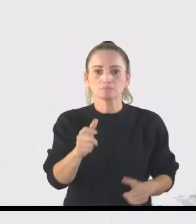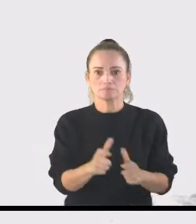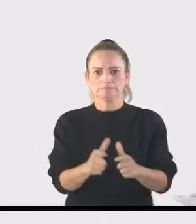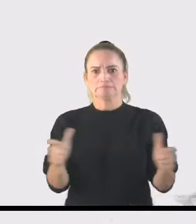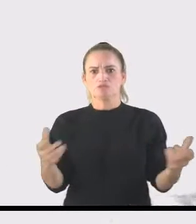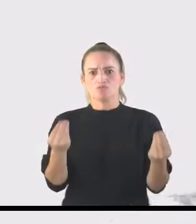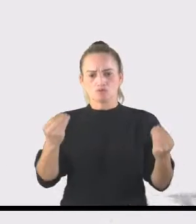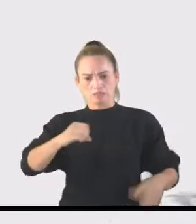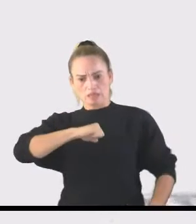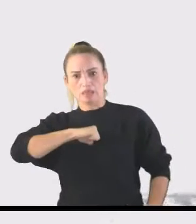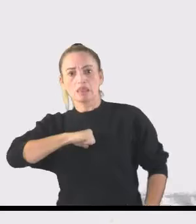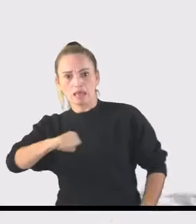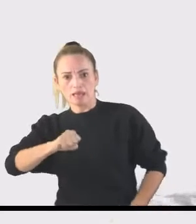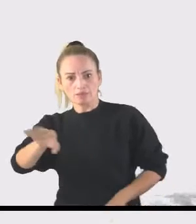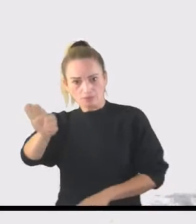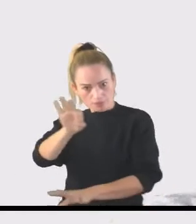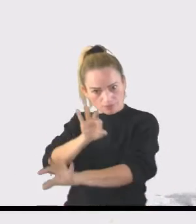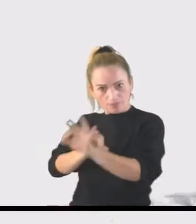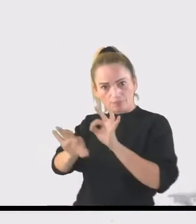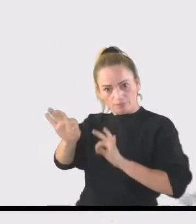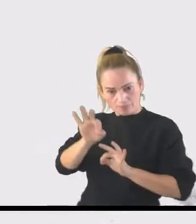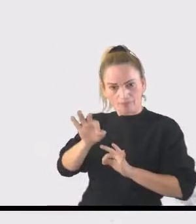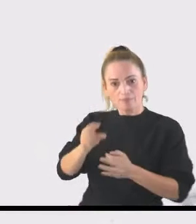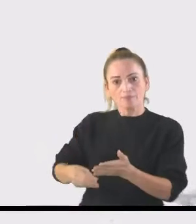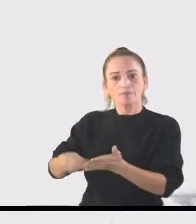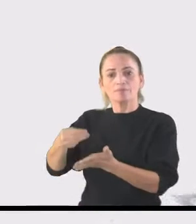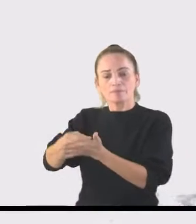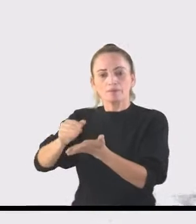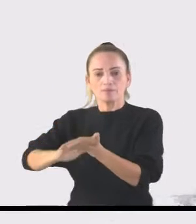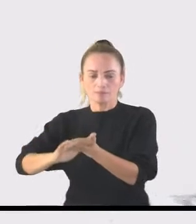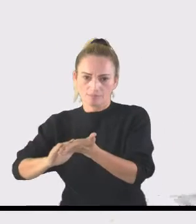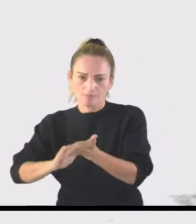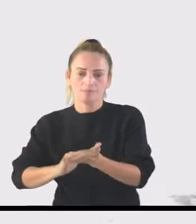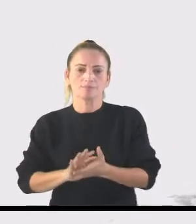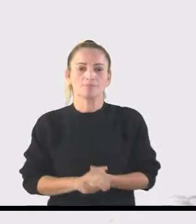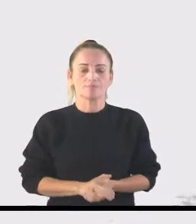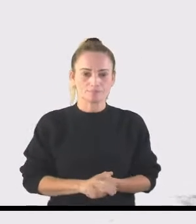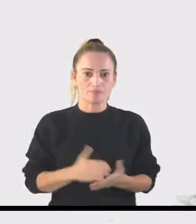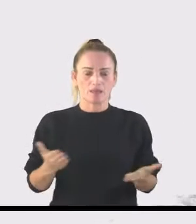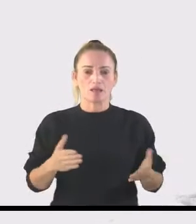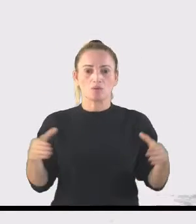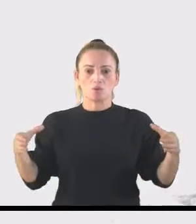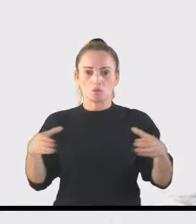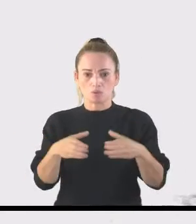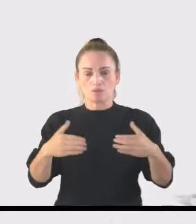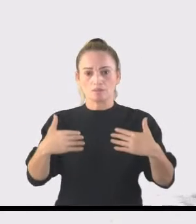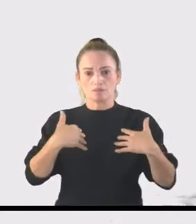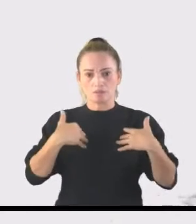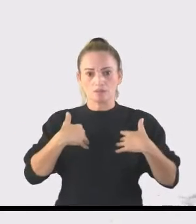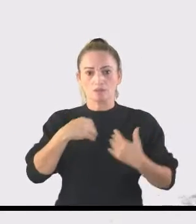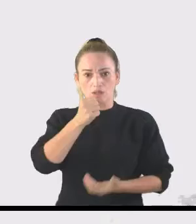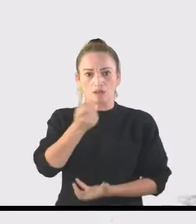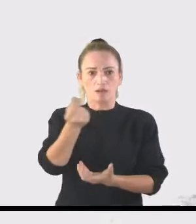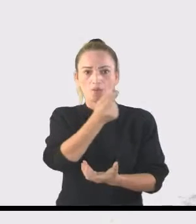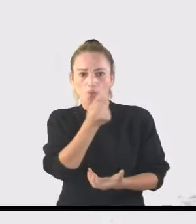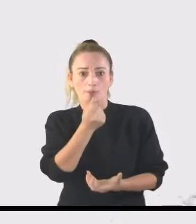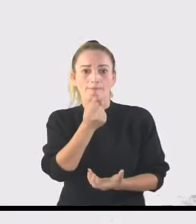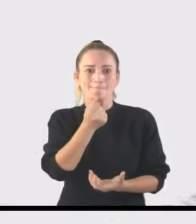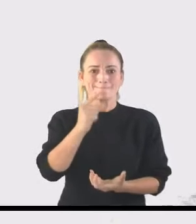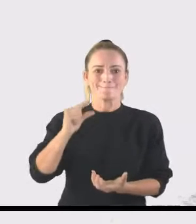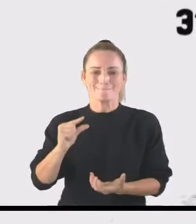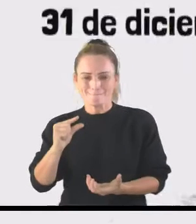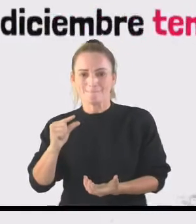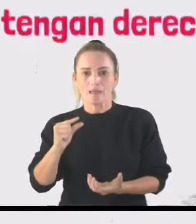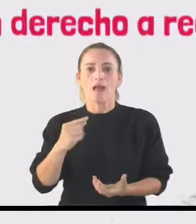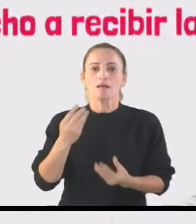que tienen derecho a la indemnización administrativa. Entendiendo que la Unidad para las Víctimas cuenta con recursos limitados, se